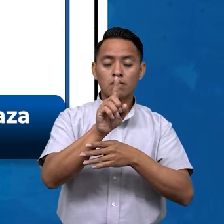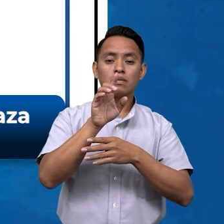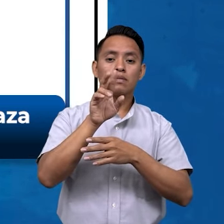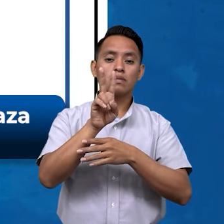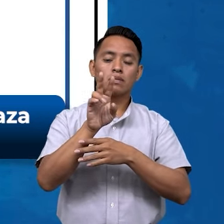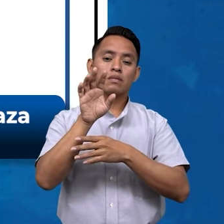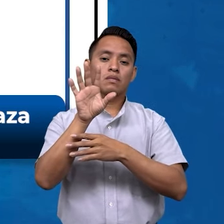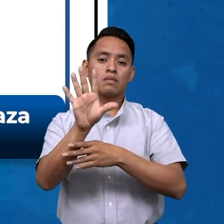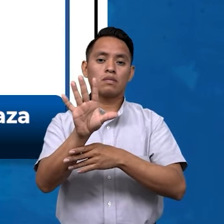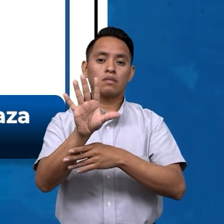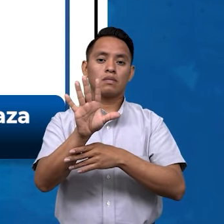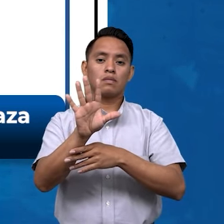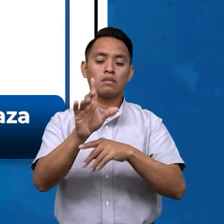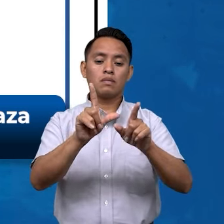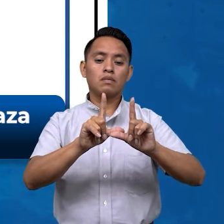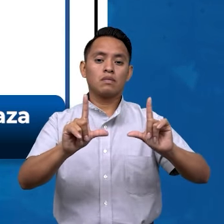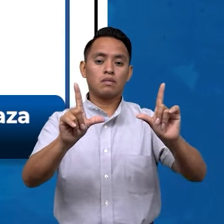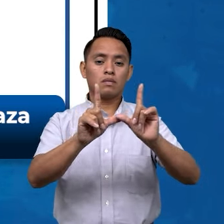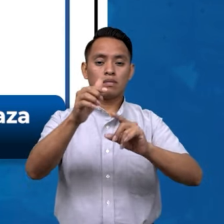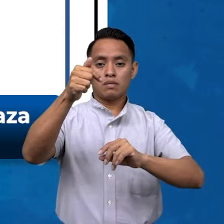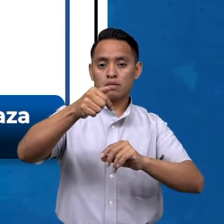125 escenarios.